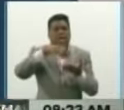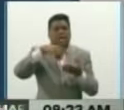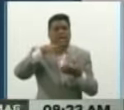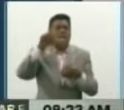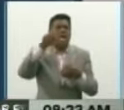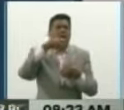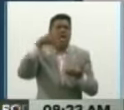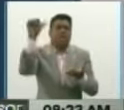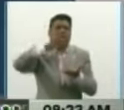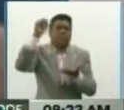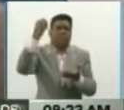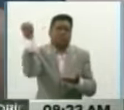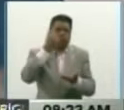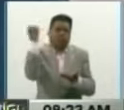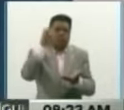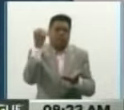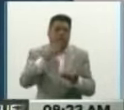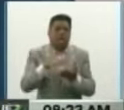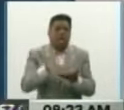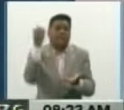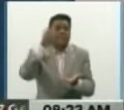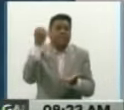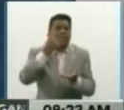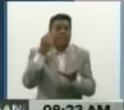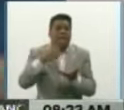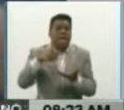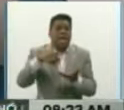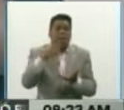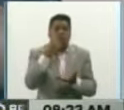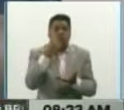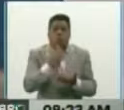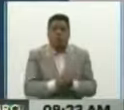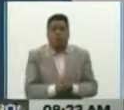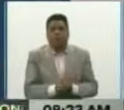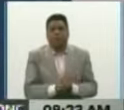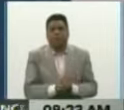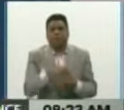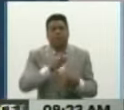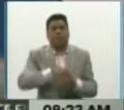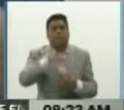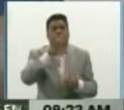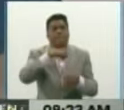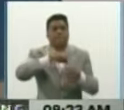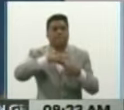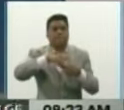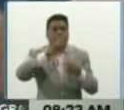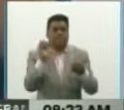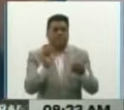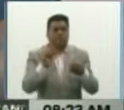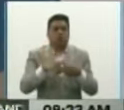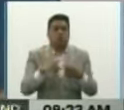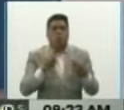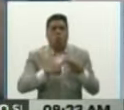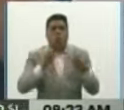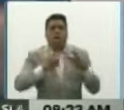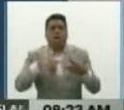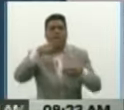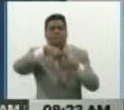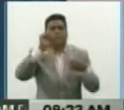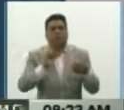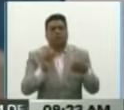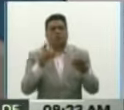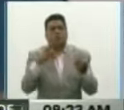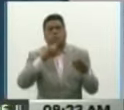tomate y la mayonesa tienen más de 8 meses en la calle. Pexicola planta Caucagua, Pexicola Villa de Cura, Pexicola Barcelona, y